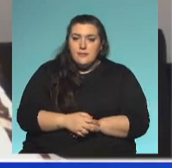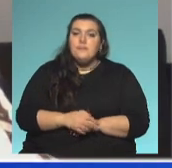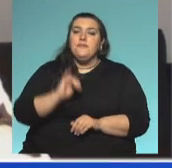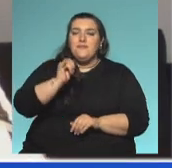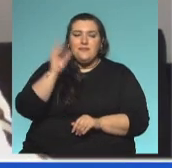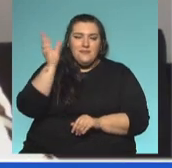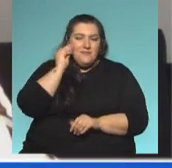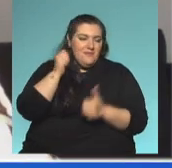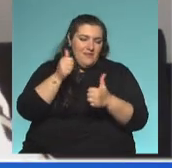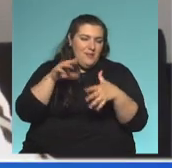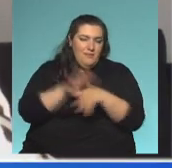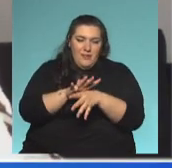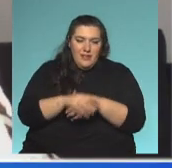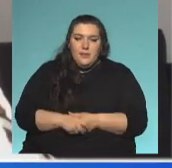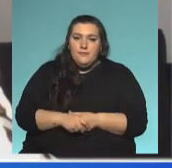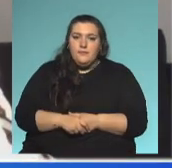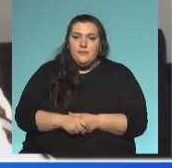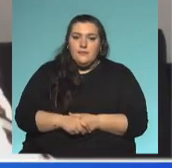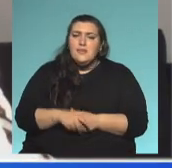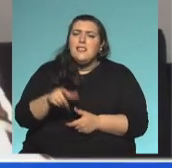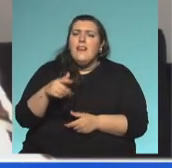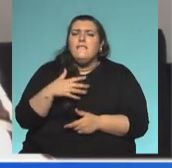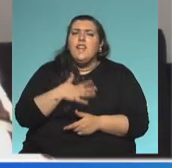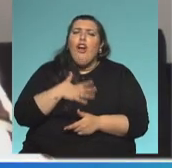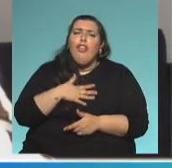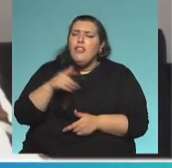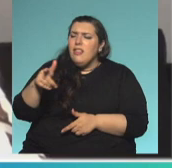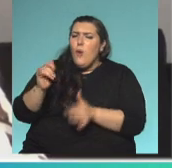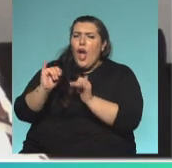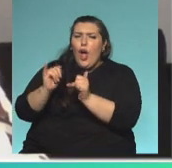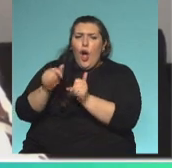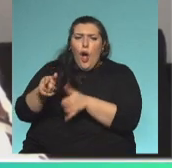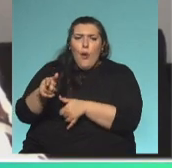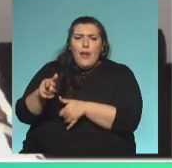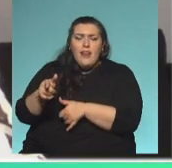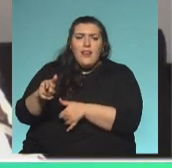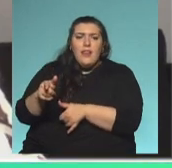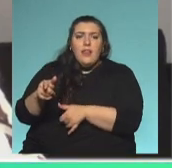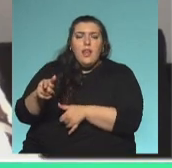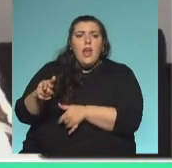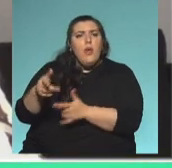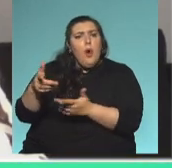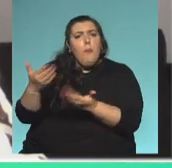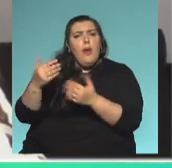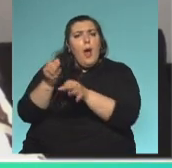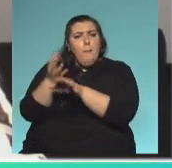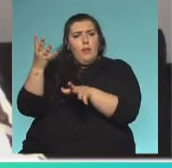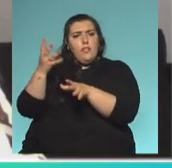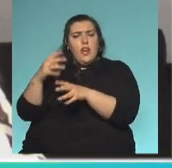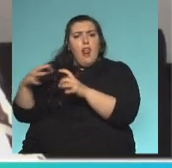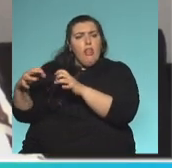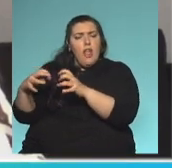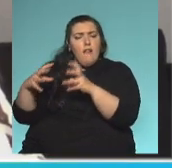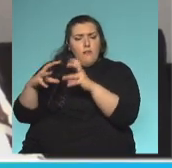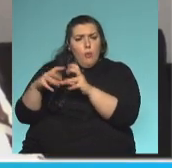Sí, se escucha perfecto. Mira, cuánto me alegro que siendo tan joven te hayas podido dedicar al fútbol. Esto